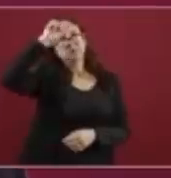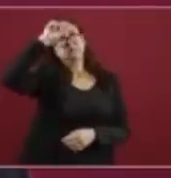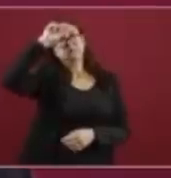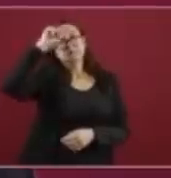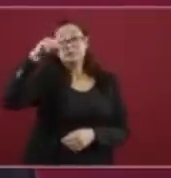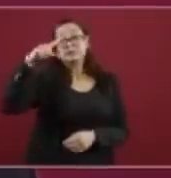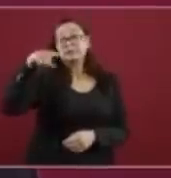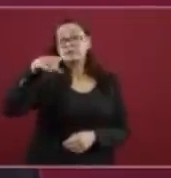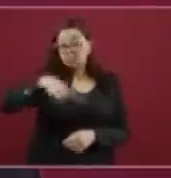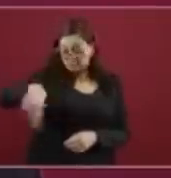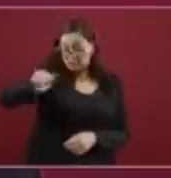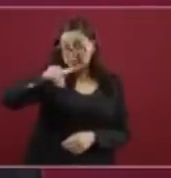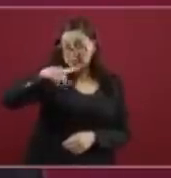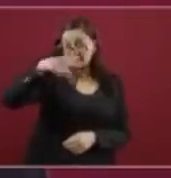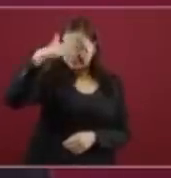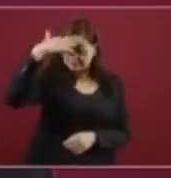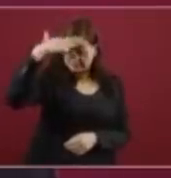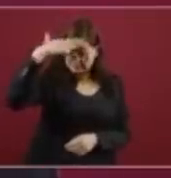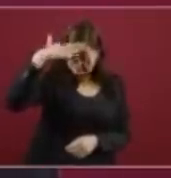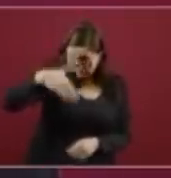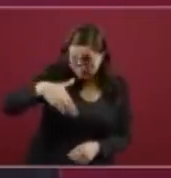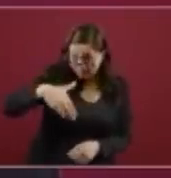saben que existía